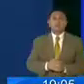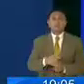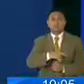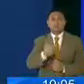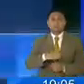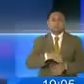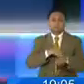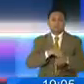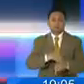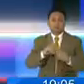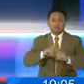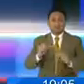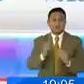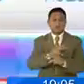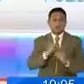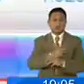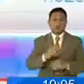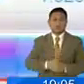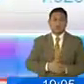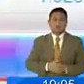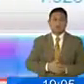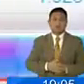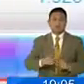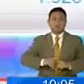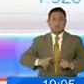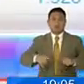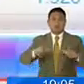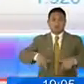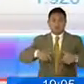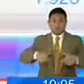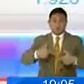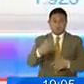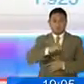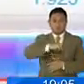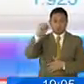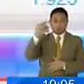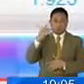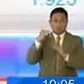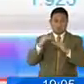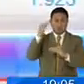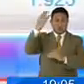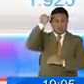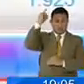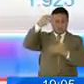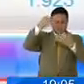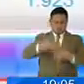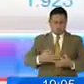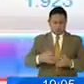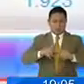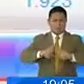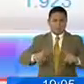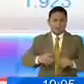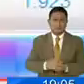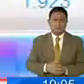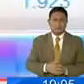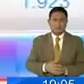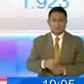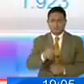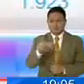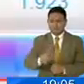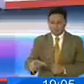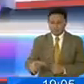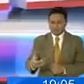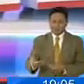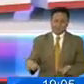quien respaldó con varios retweets. Sin duda, Lenín ganador del debate. Altura, ideas, convicción, pero en general, qué pobreza de